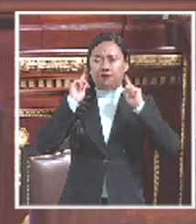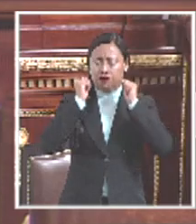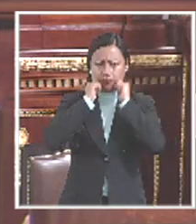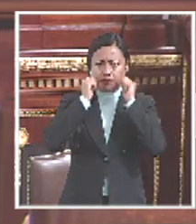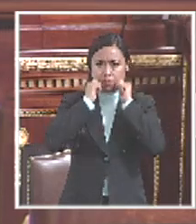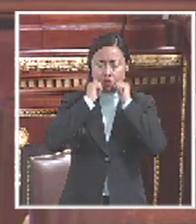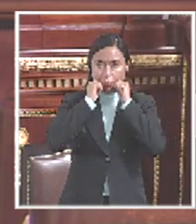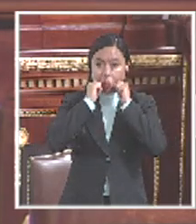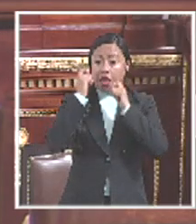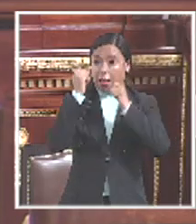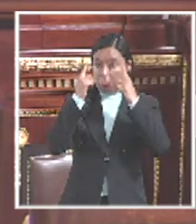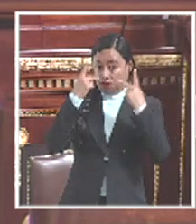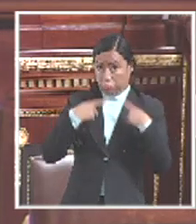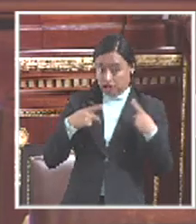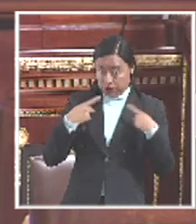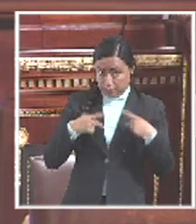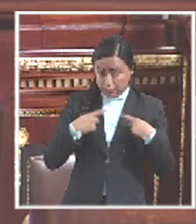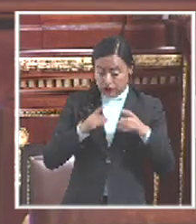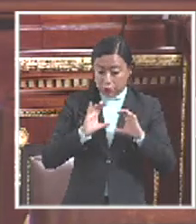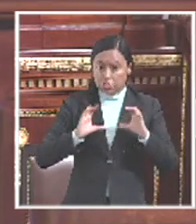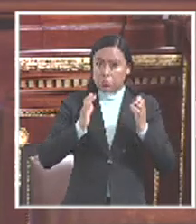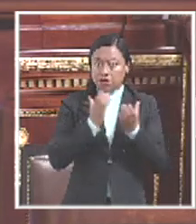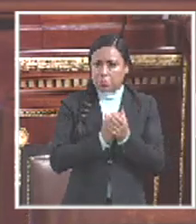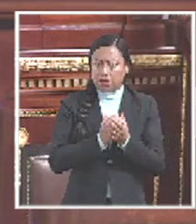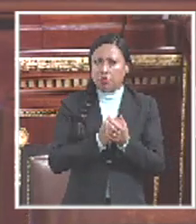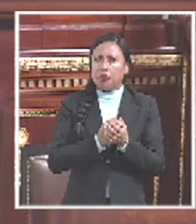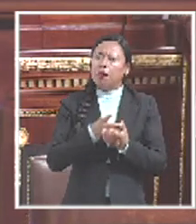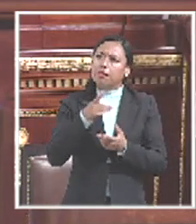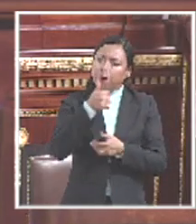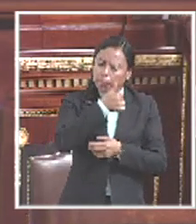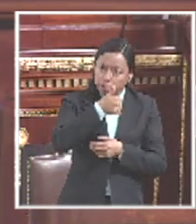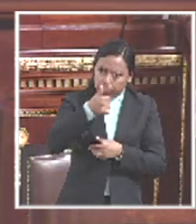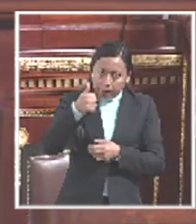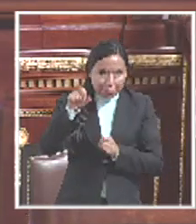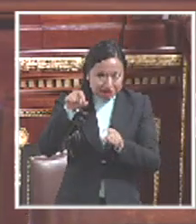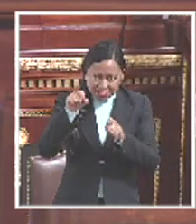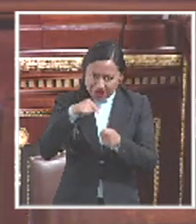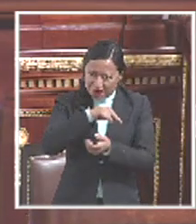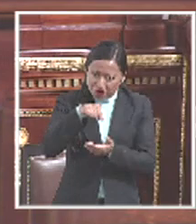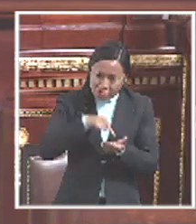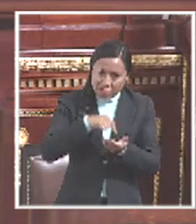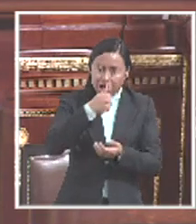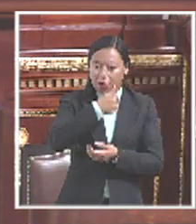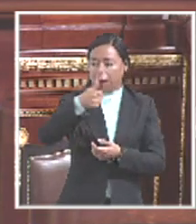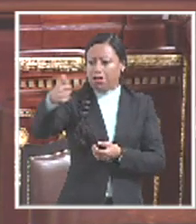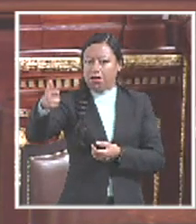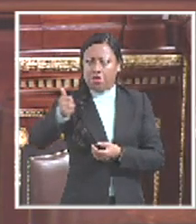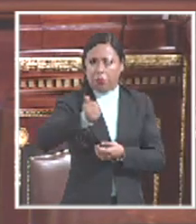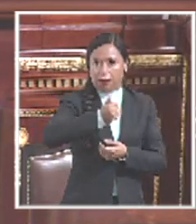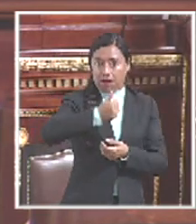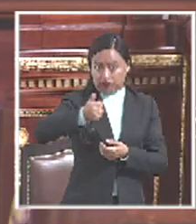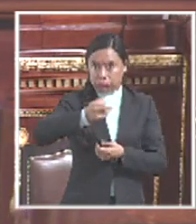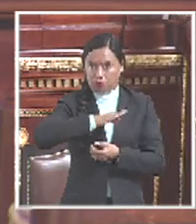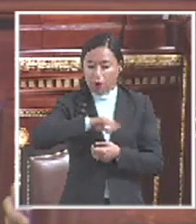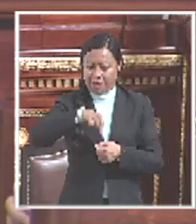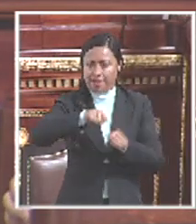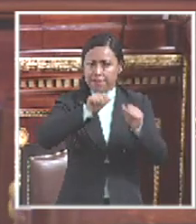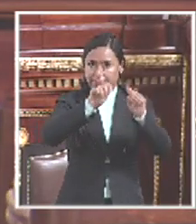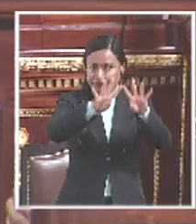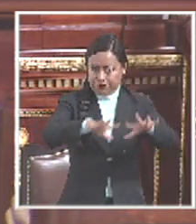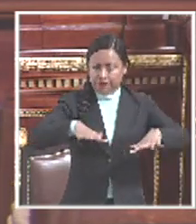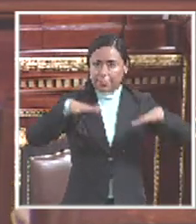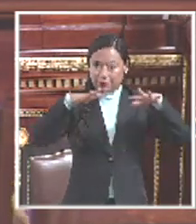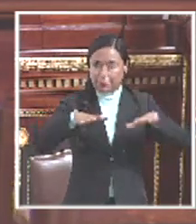del Congreso que pasa todos los días por ahí para poder llegar al recinto. Y me